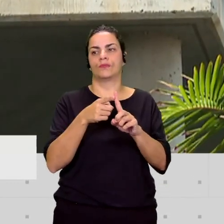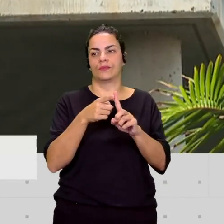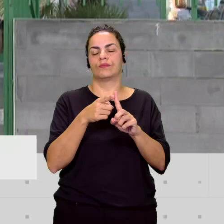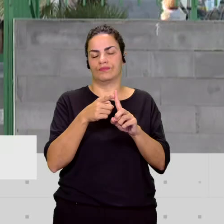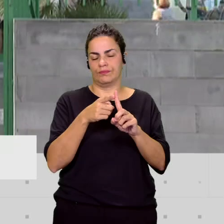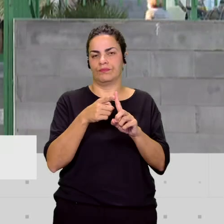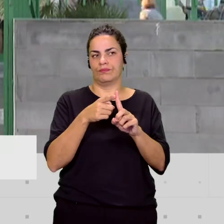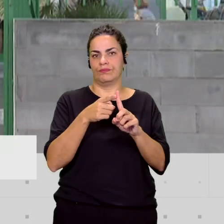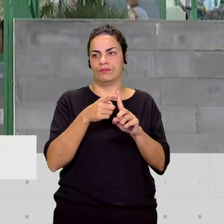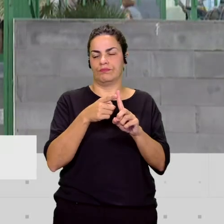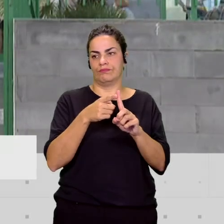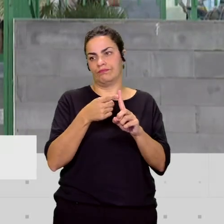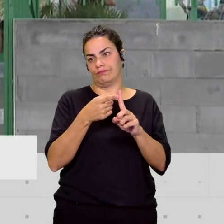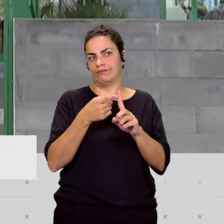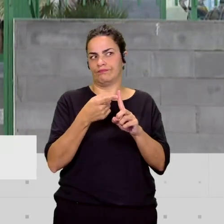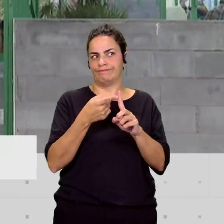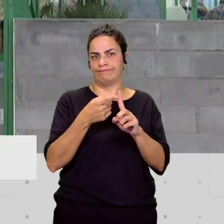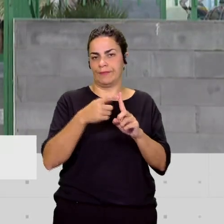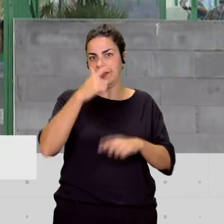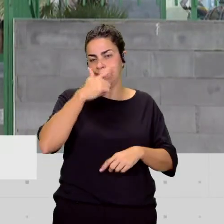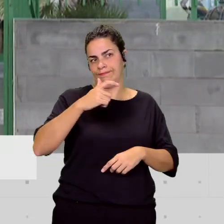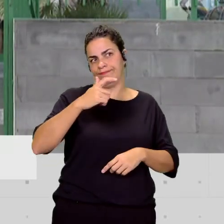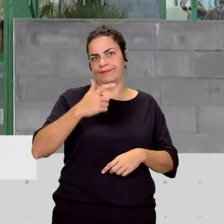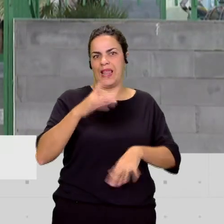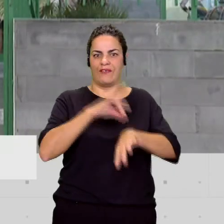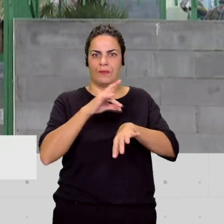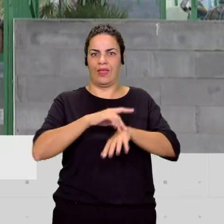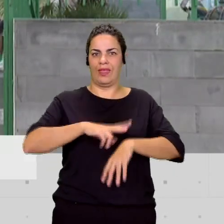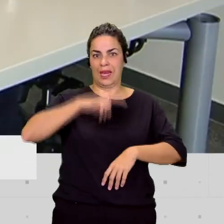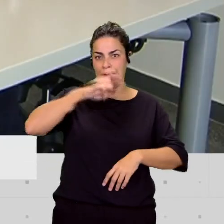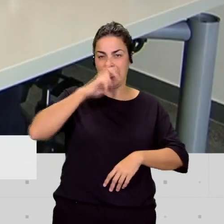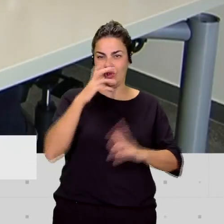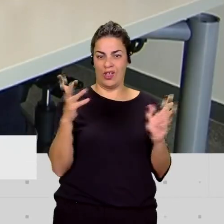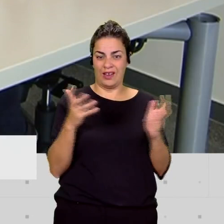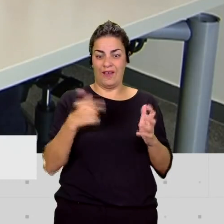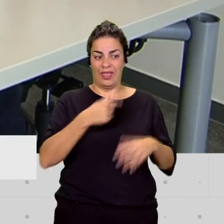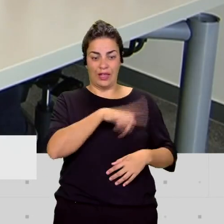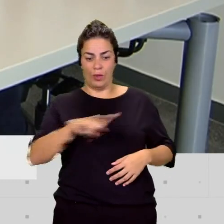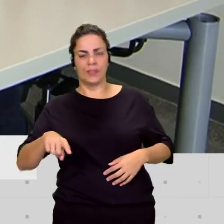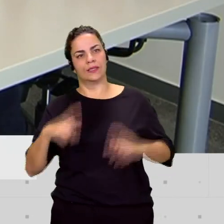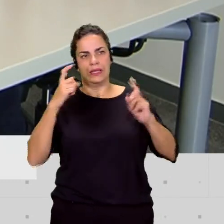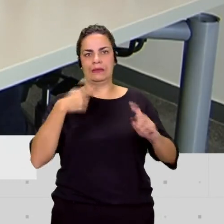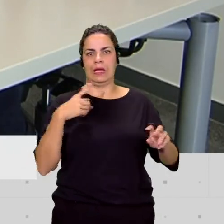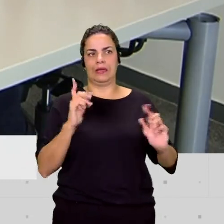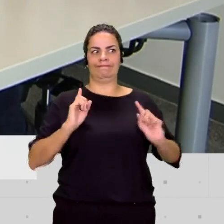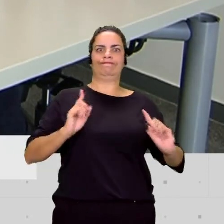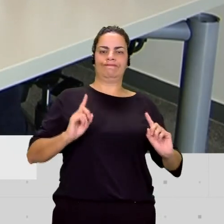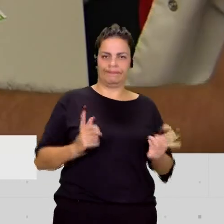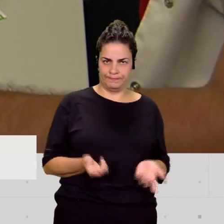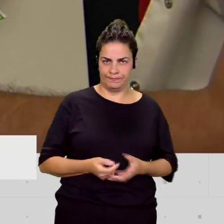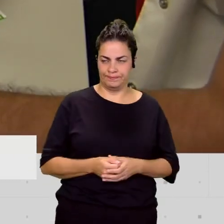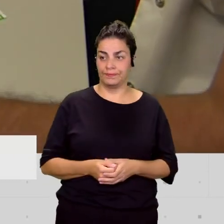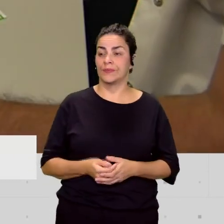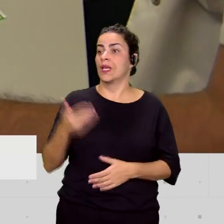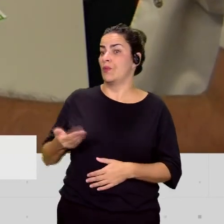este flagelo que suponen las infecciones respiratorias agudas en estos meses. Importante ese llamamiento para la vacunación